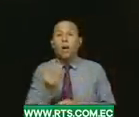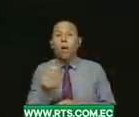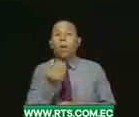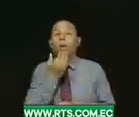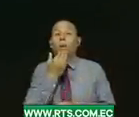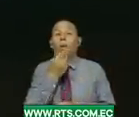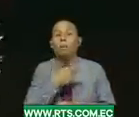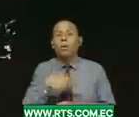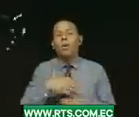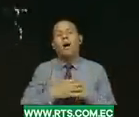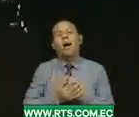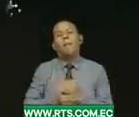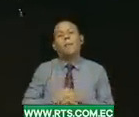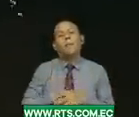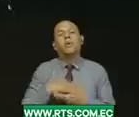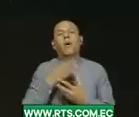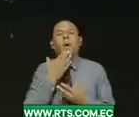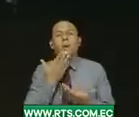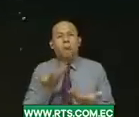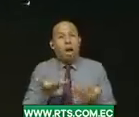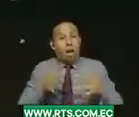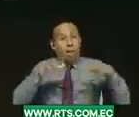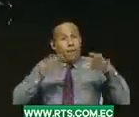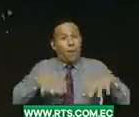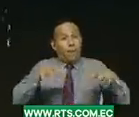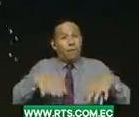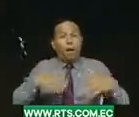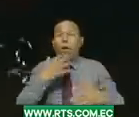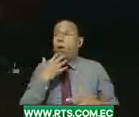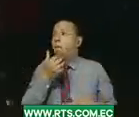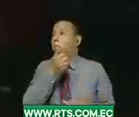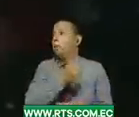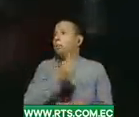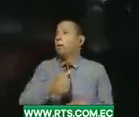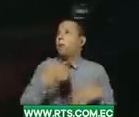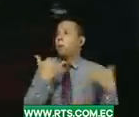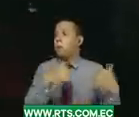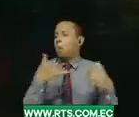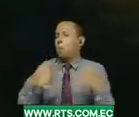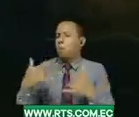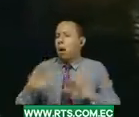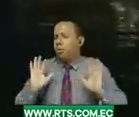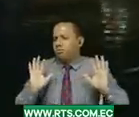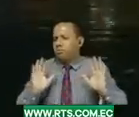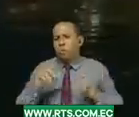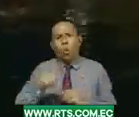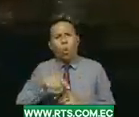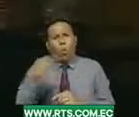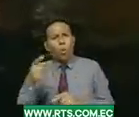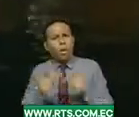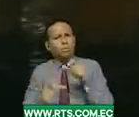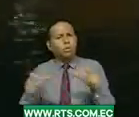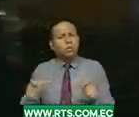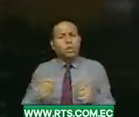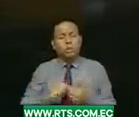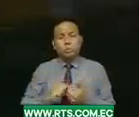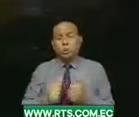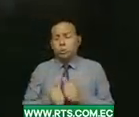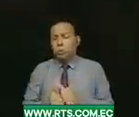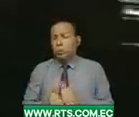cambio, el momento de esparcimiento con el agua es increíble. Otras personas, en cambio, han tenido bastante problemas